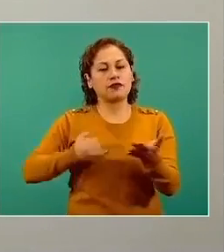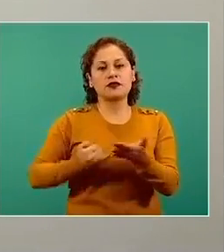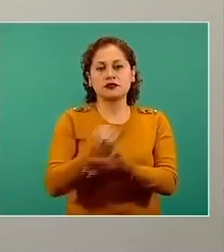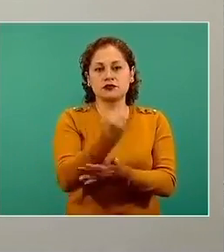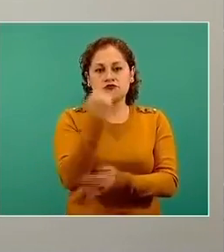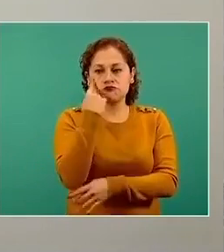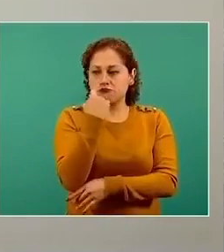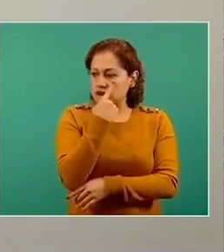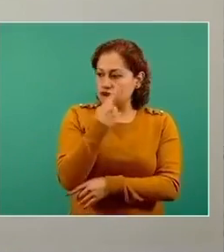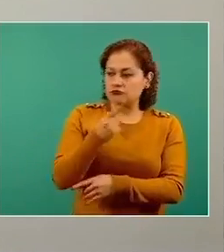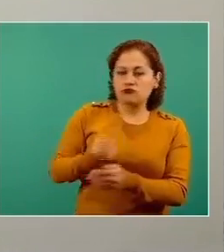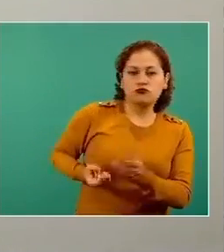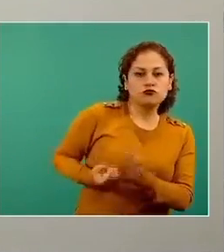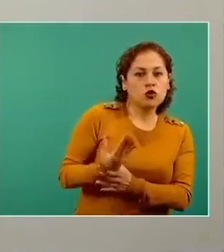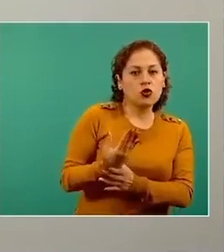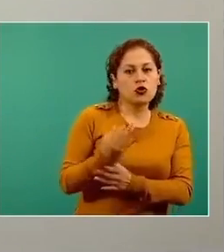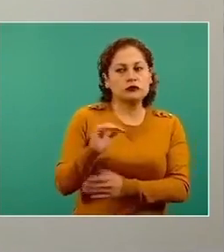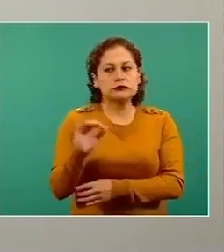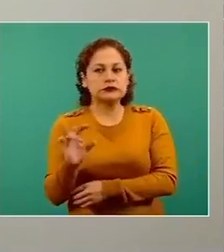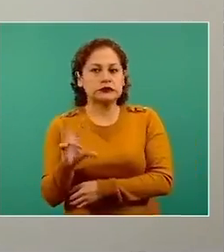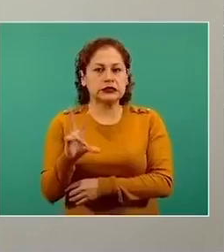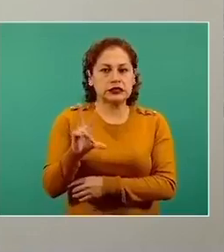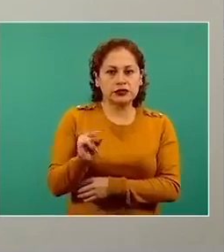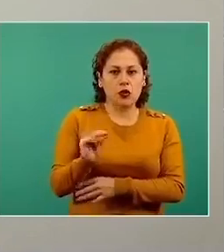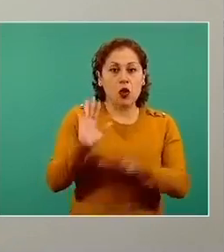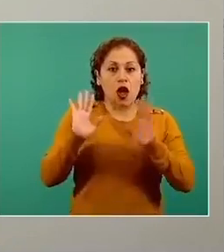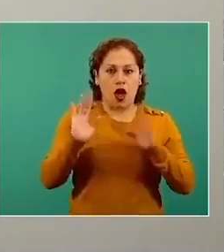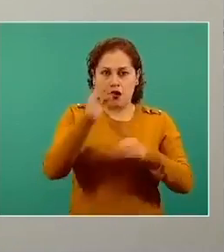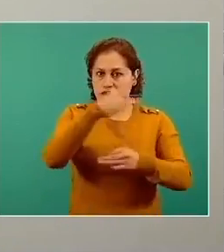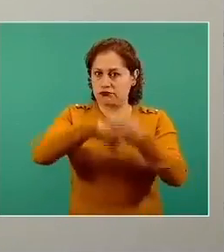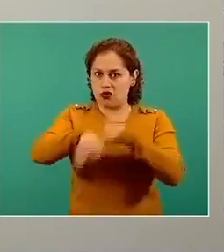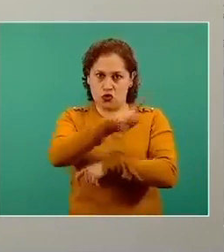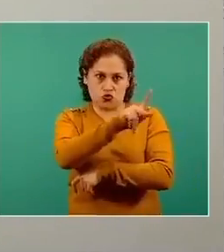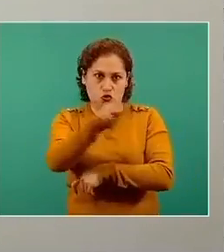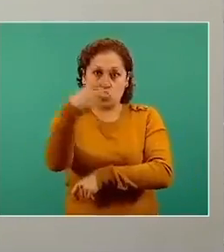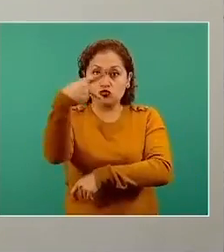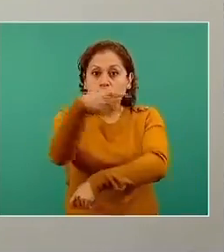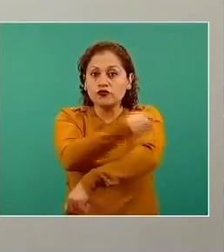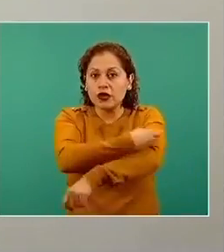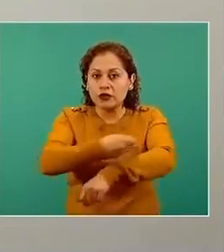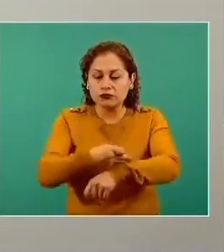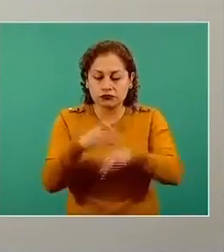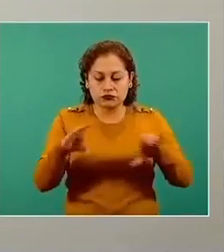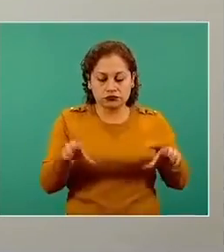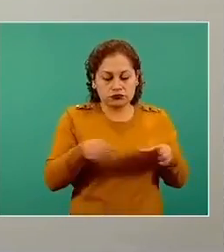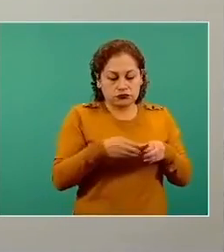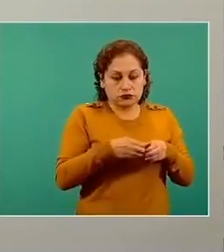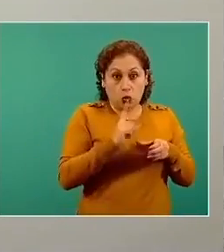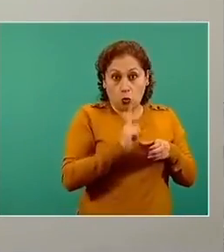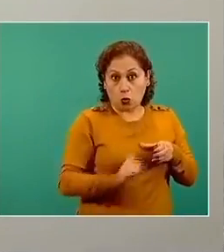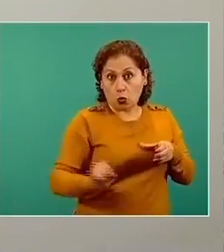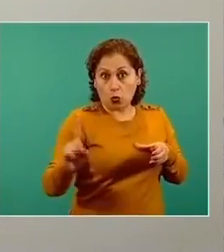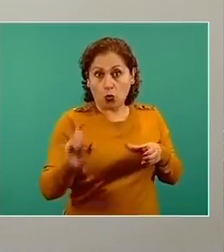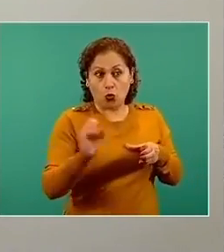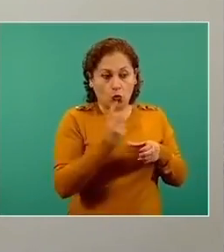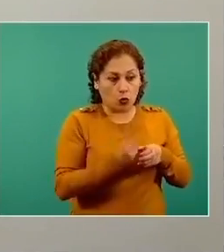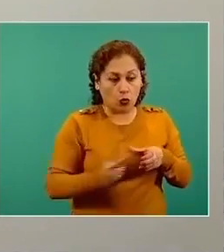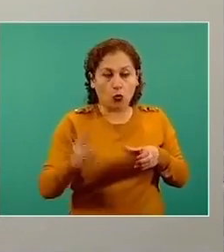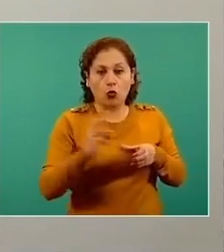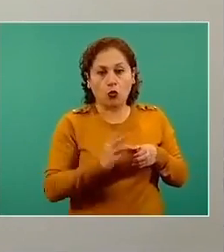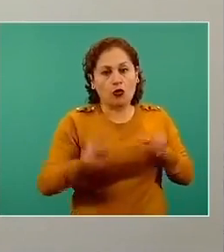virtual pidió a la población no bajar la guardia y evitar, en la medida de lo posible, salir a vacacionar en los próximos días de